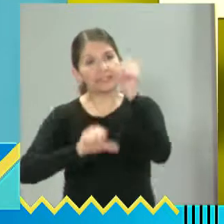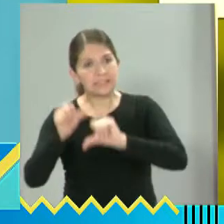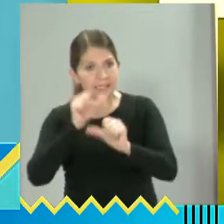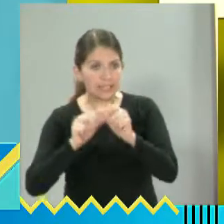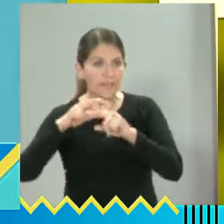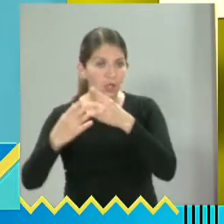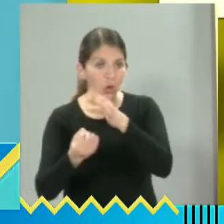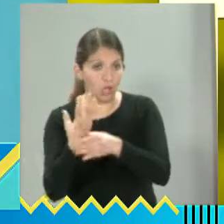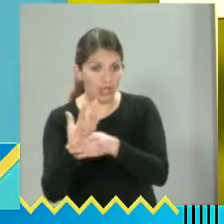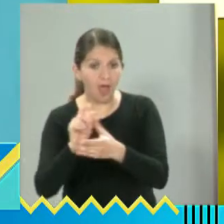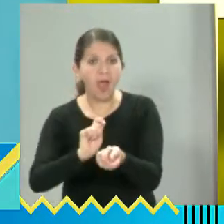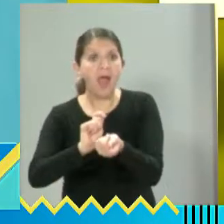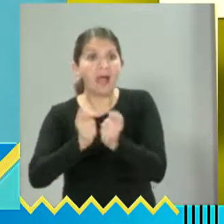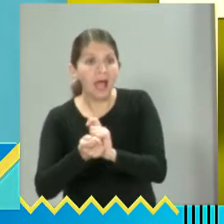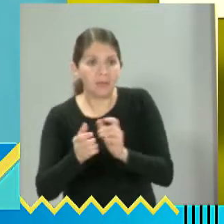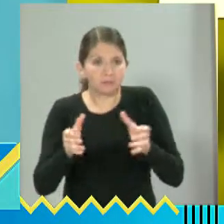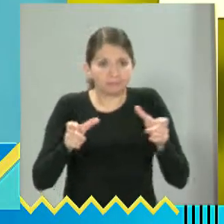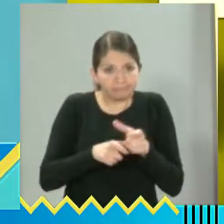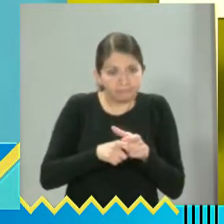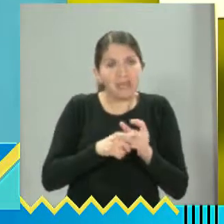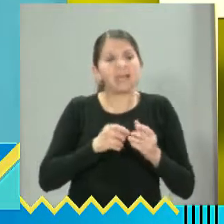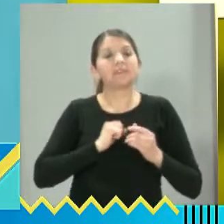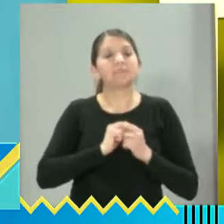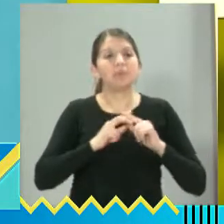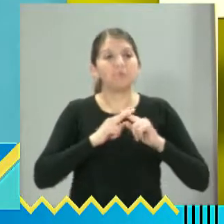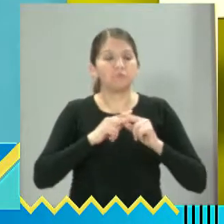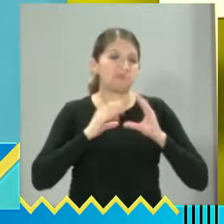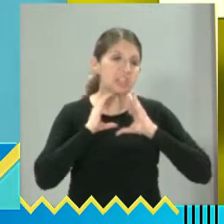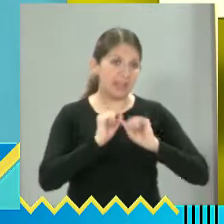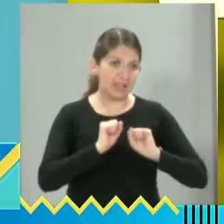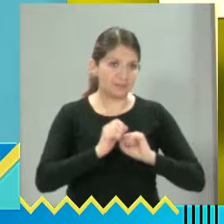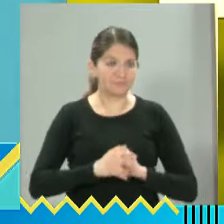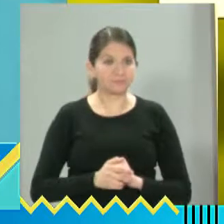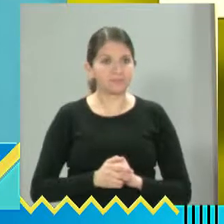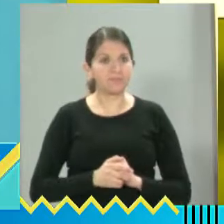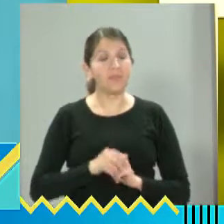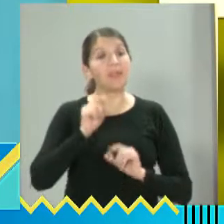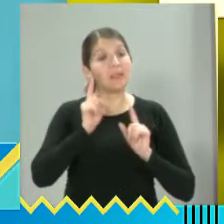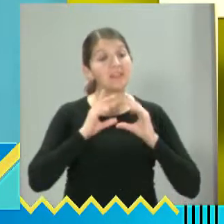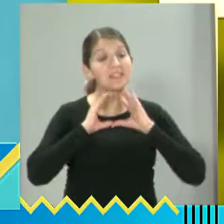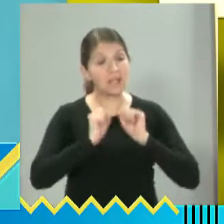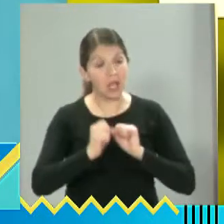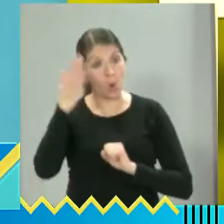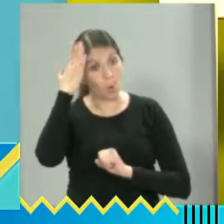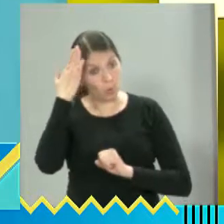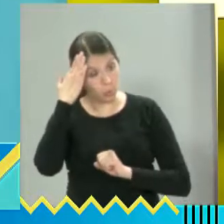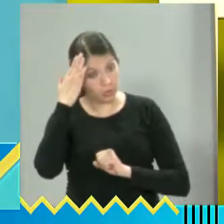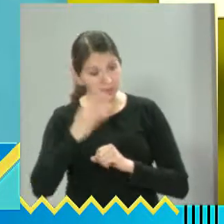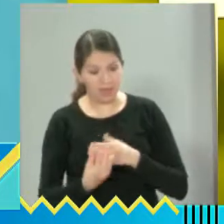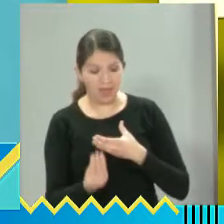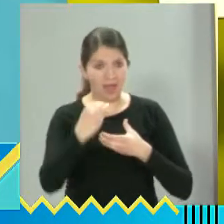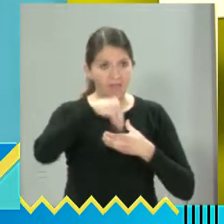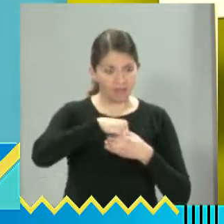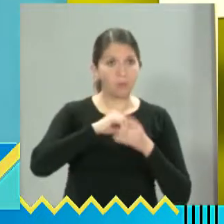una secretaría, ¿sí? Recordemos que antes era el Ministerio de Educación y Ciencia y Tecnología. Así también la Secretaría de Cultura pasa a estar dentro de